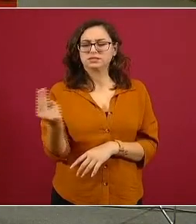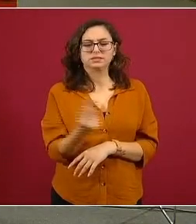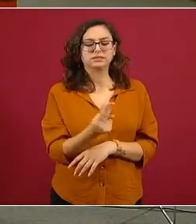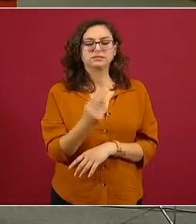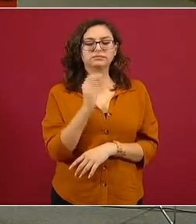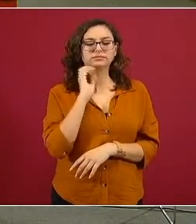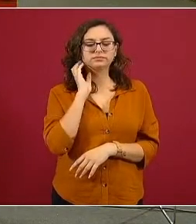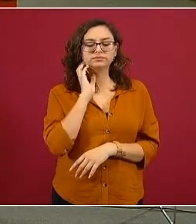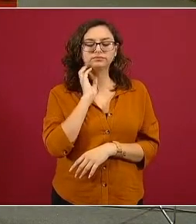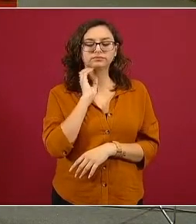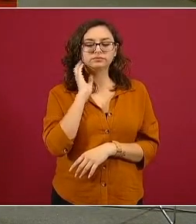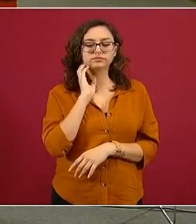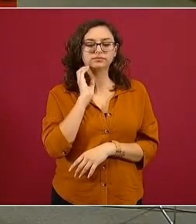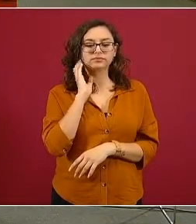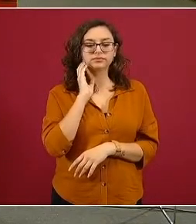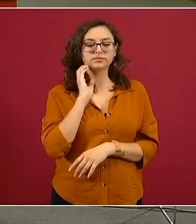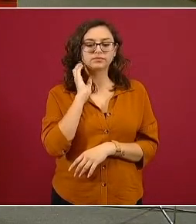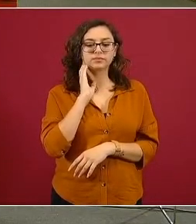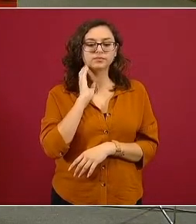largo.